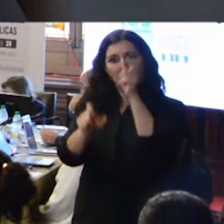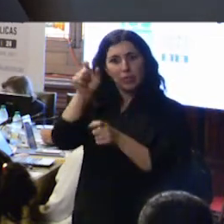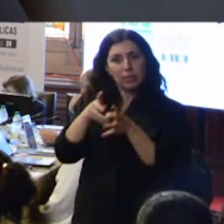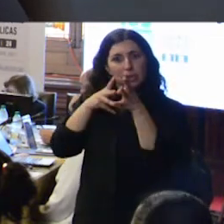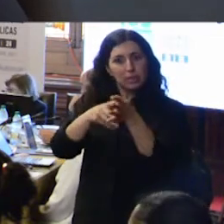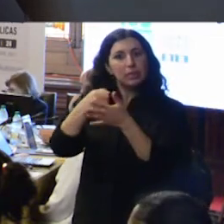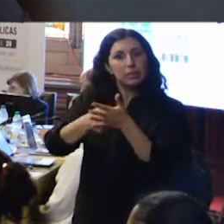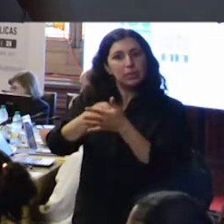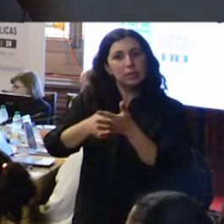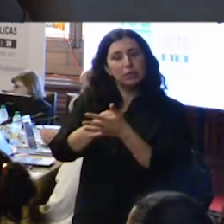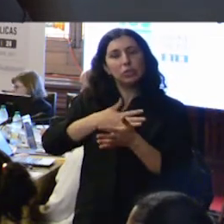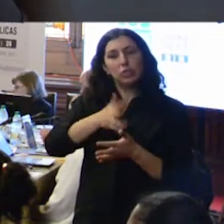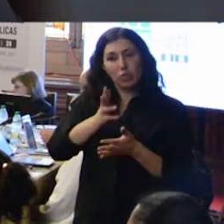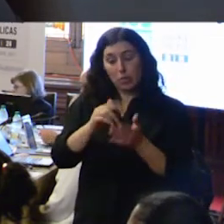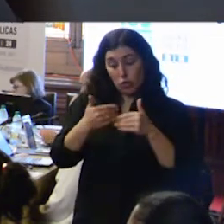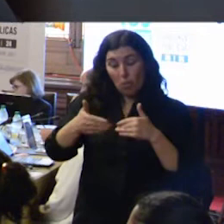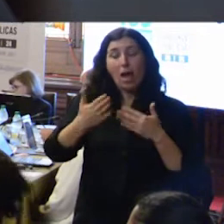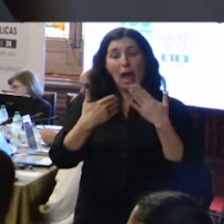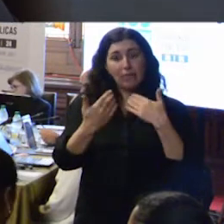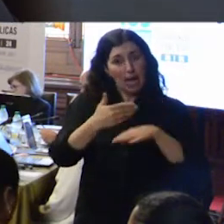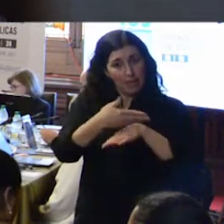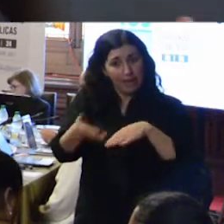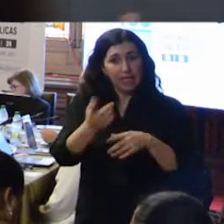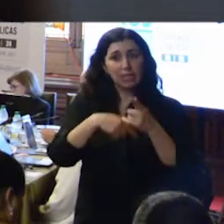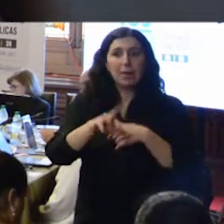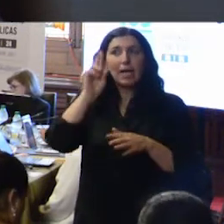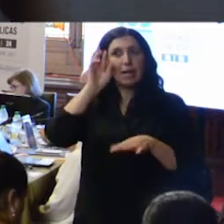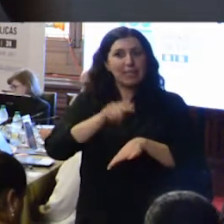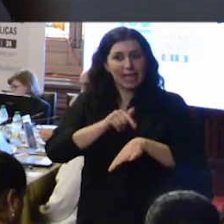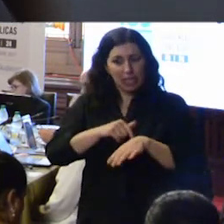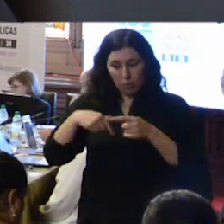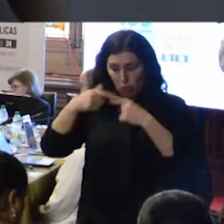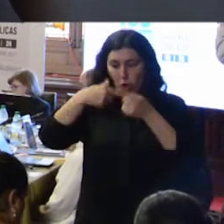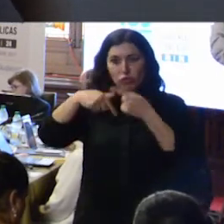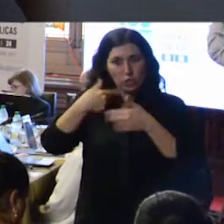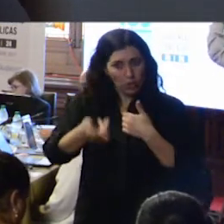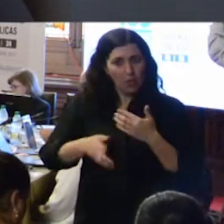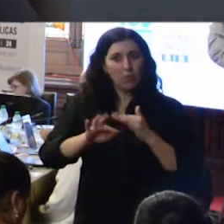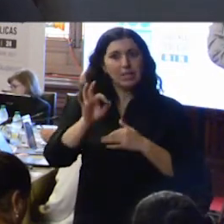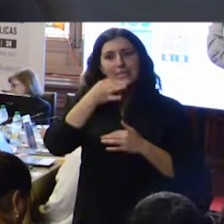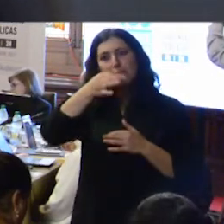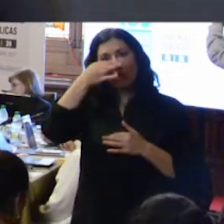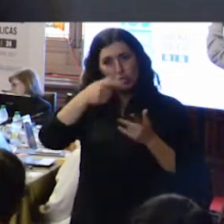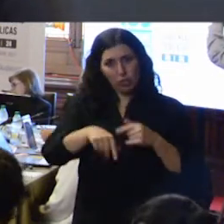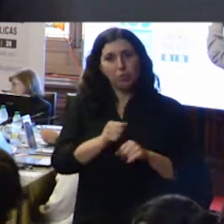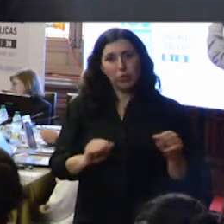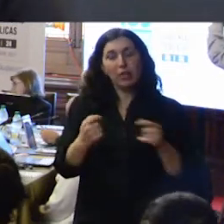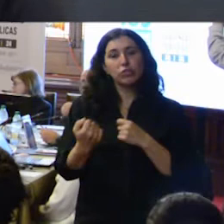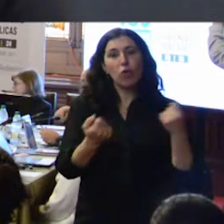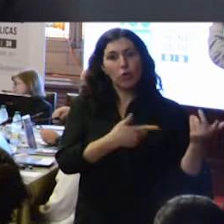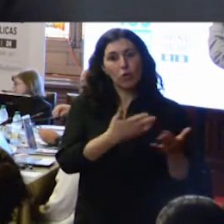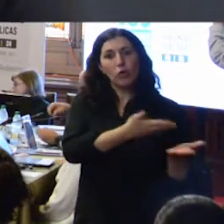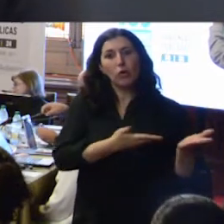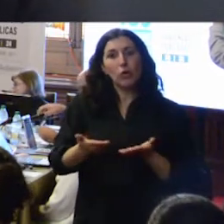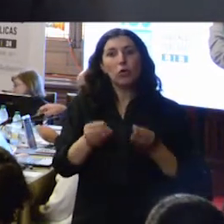adelante para tratar de respetar los tiempos y bueno, continuaremos más adelante la exposición, si así se puede. Le doy la palabra a la compañera de